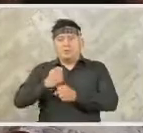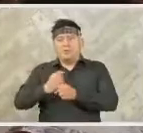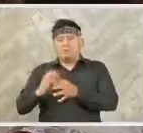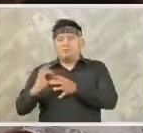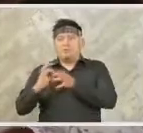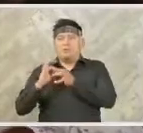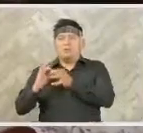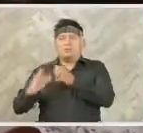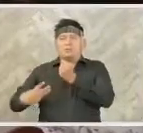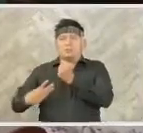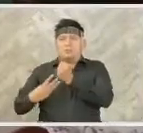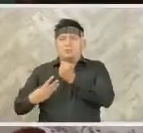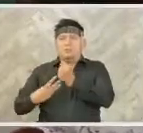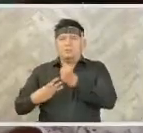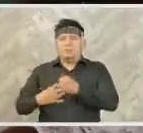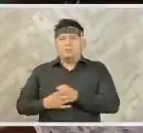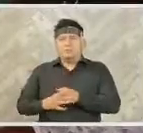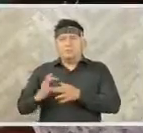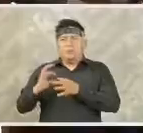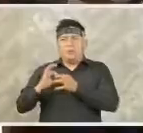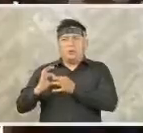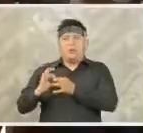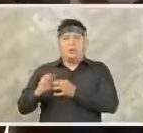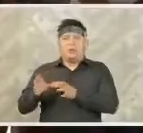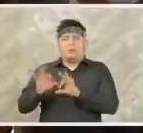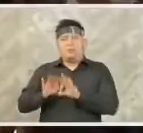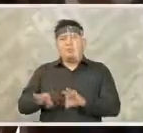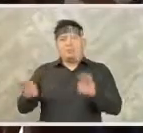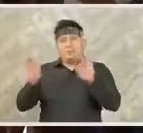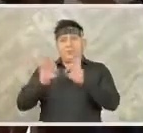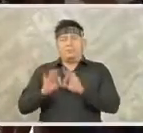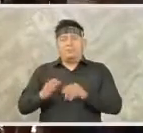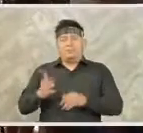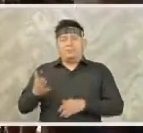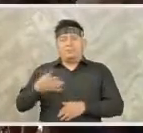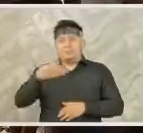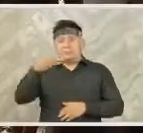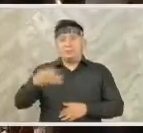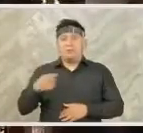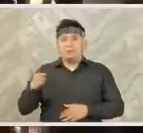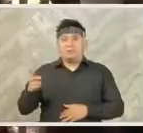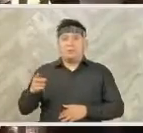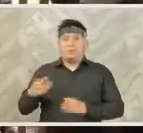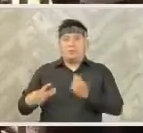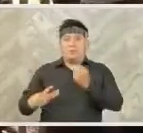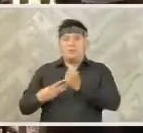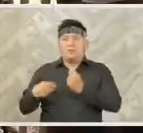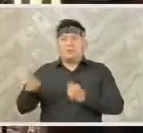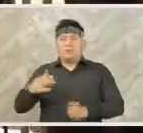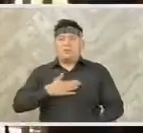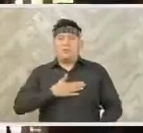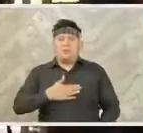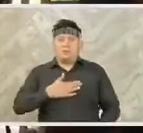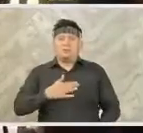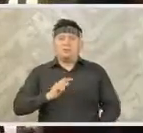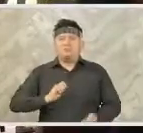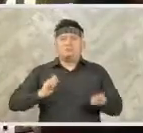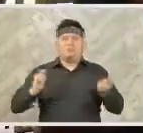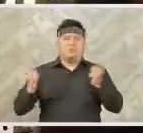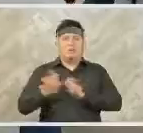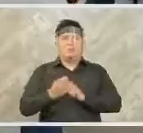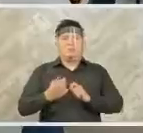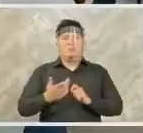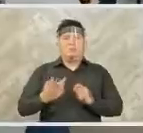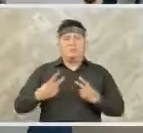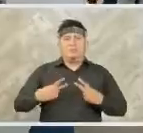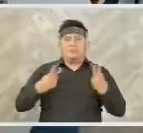SENA y gracias a esta articulación tan importante con ellos, que son realmente una de las entidades más dispuestas a trabajar por la transformación